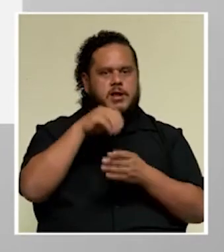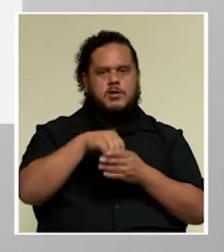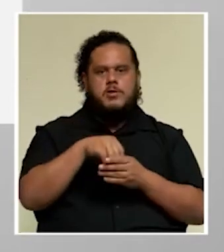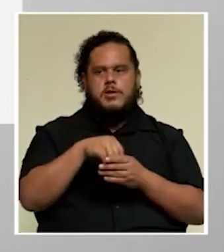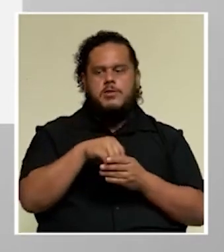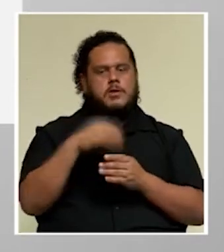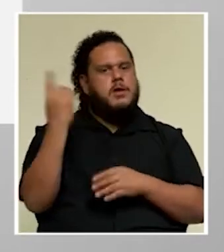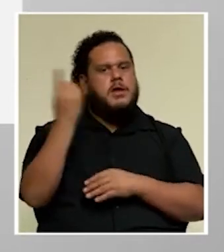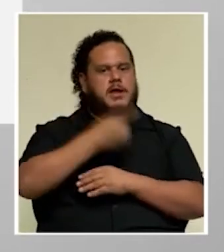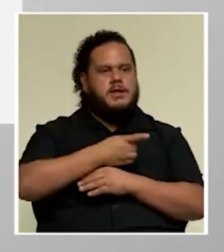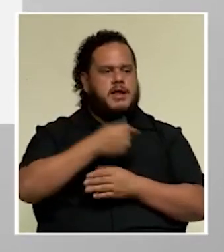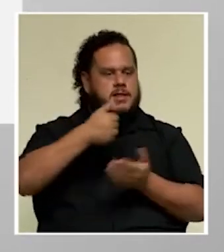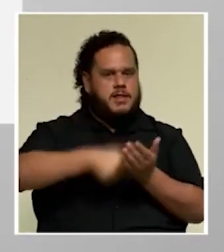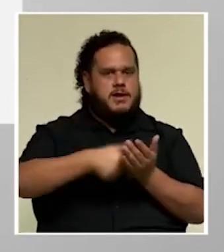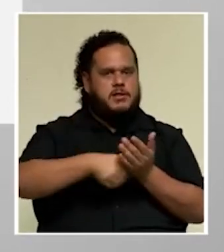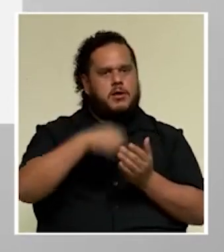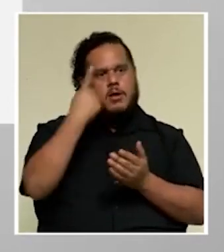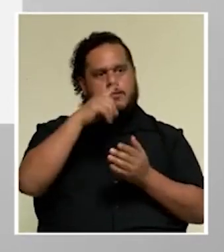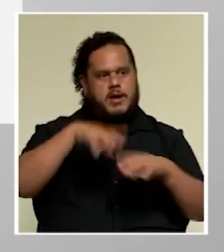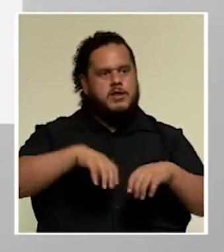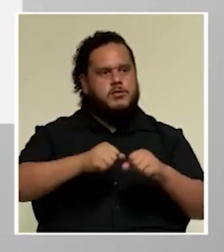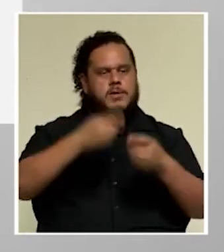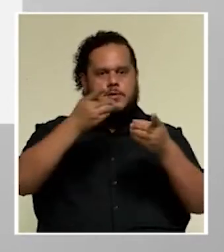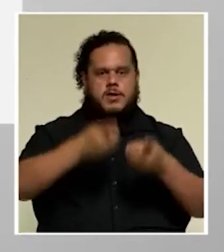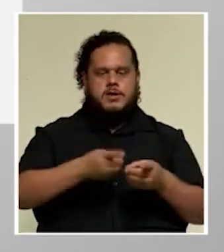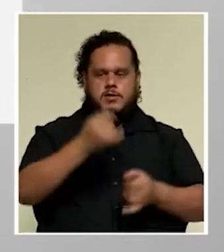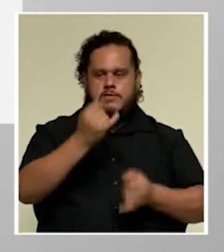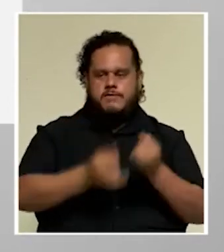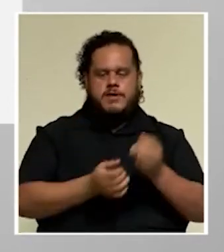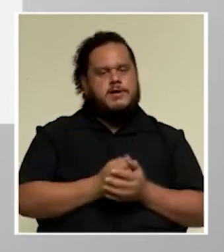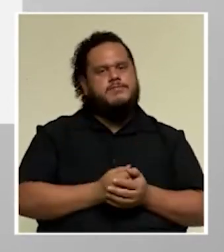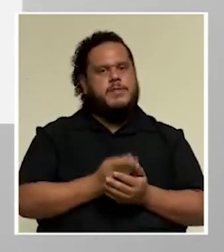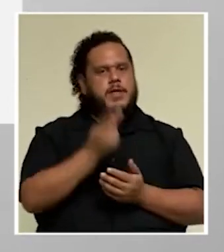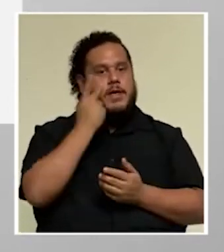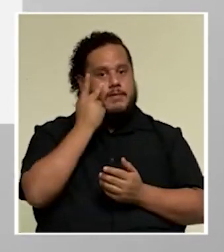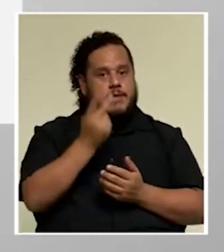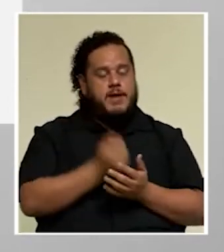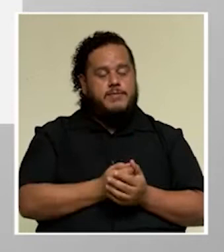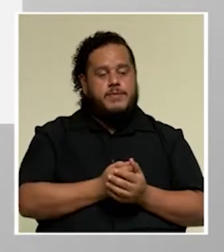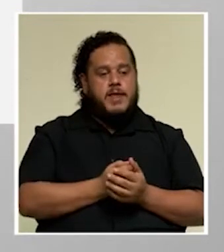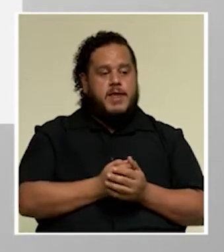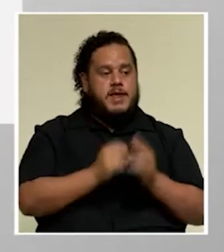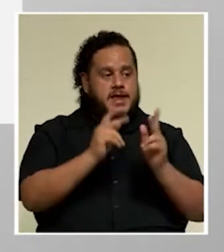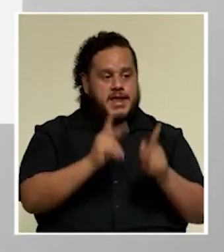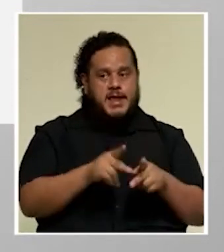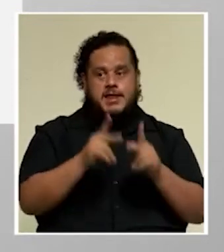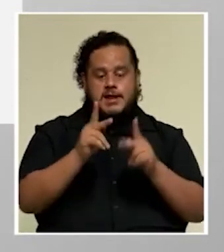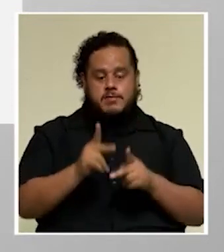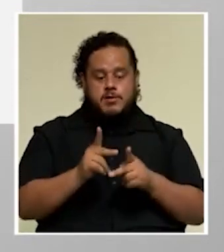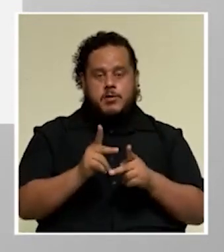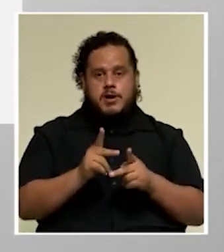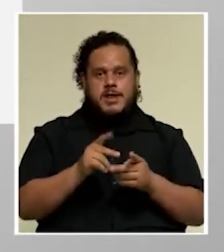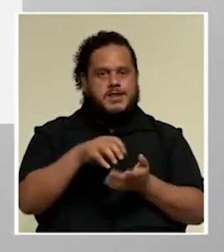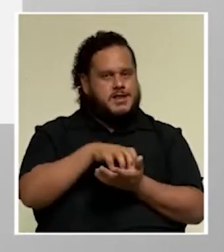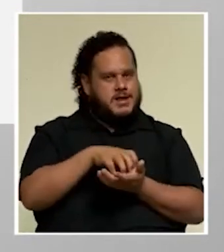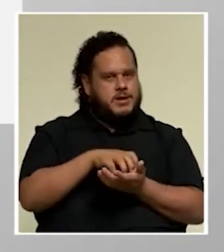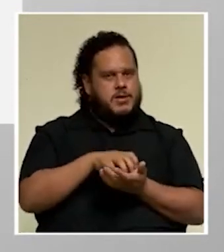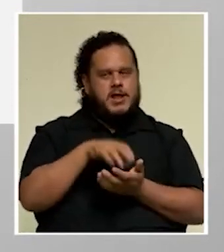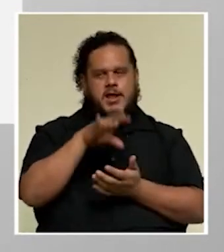día de la elección, para tomar la decisión final. Nótese que de las personas que están indecisas,